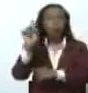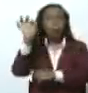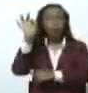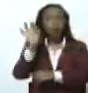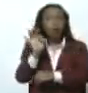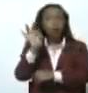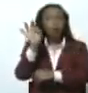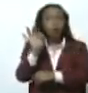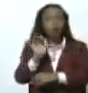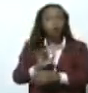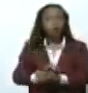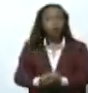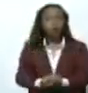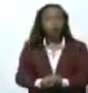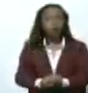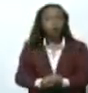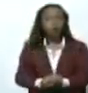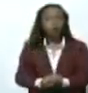46.71%.